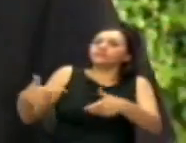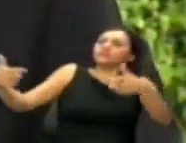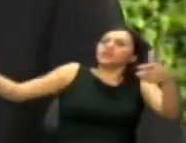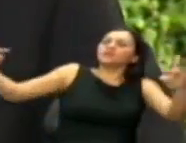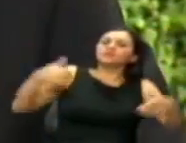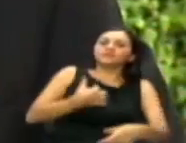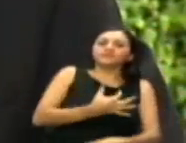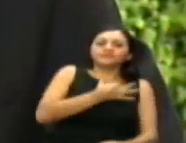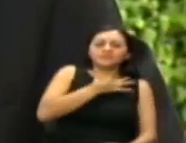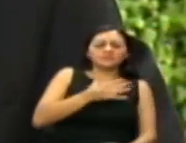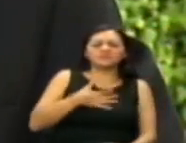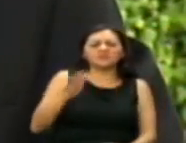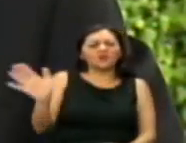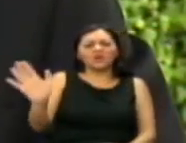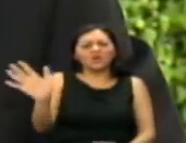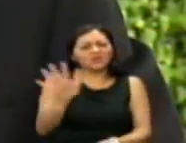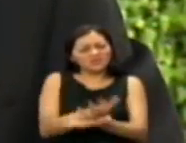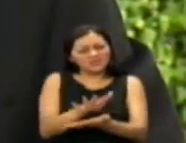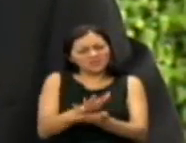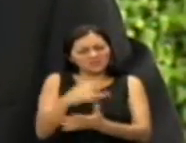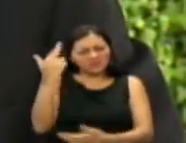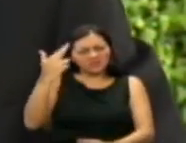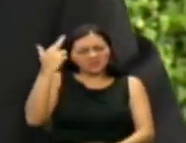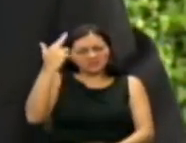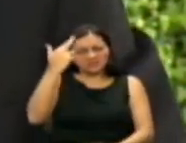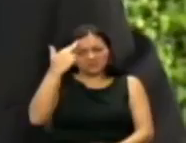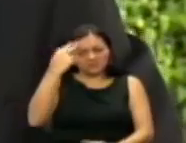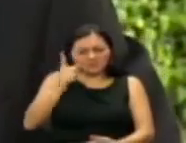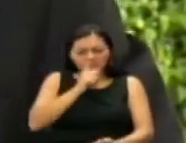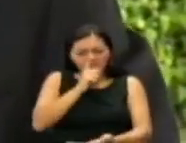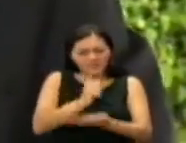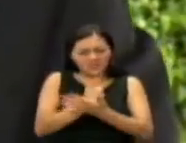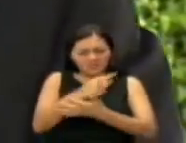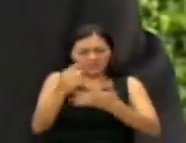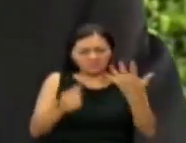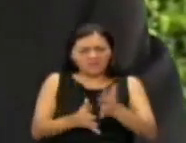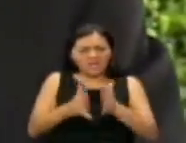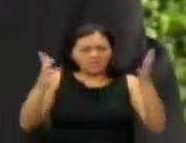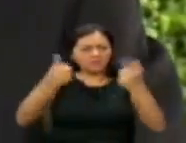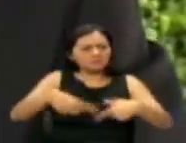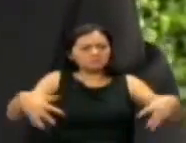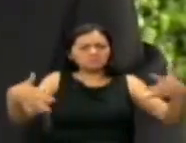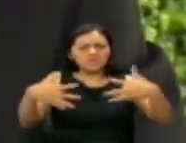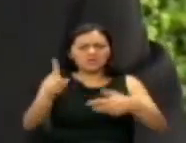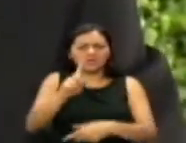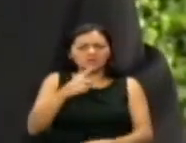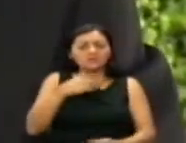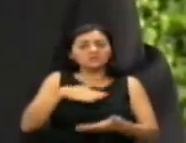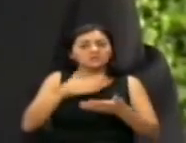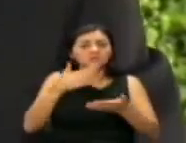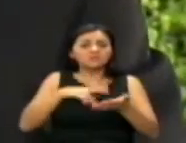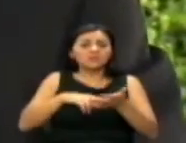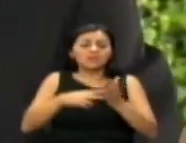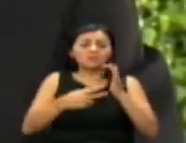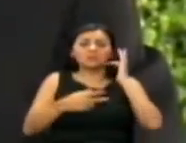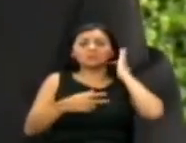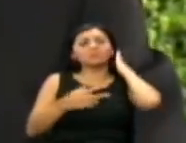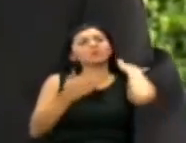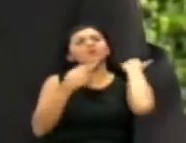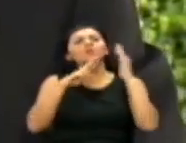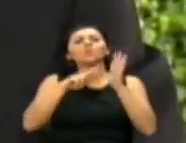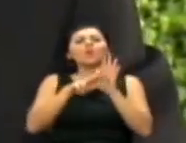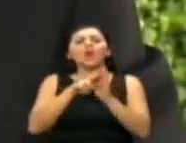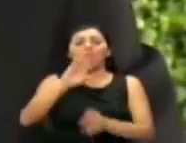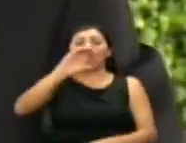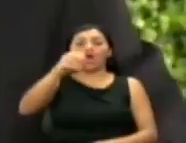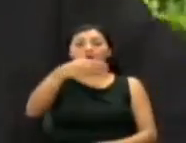fuéramos minoría, tenemos la razón, tenemos la verdad, compañero. Y no es que, imagínense ustedes un Obama que tenga el 30% de aceptación y porque perdió la